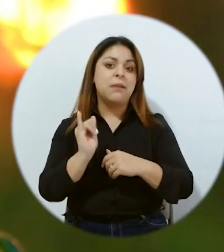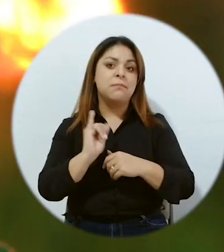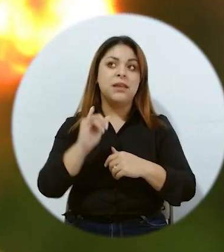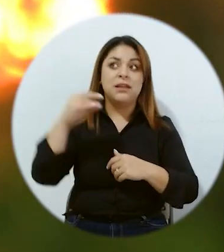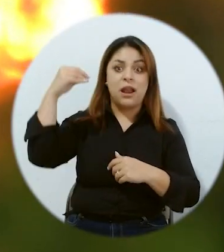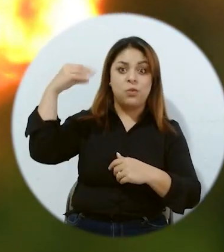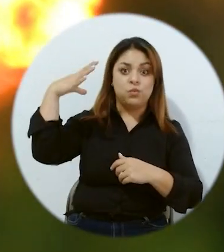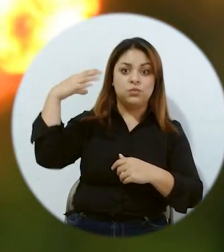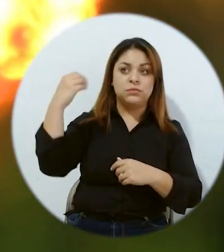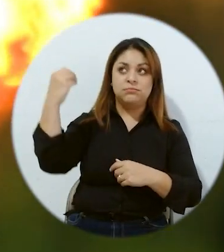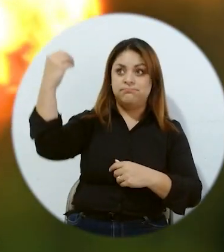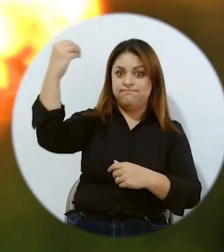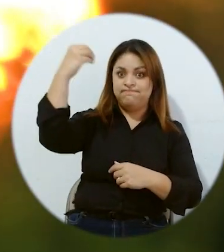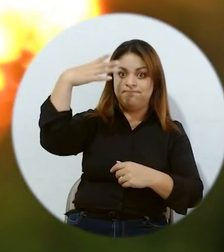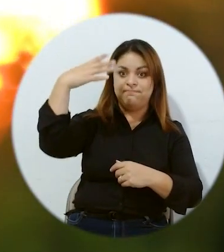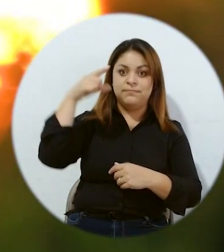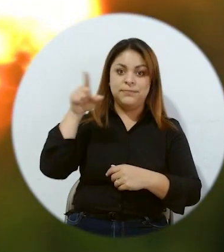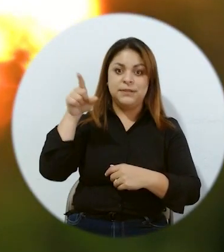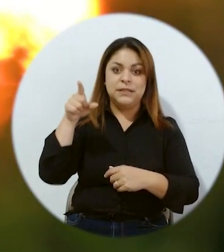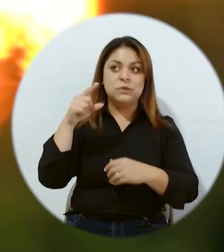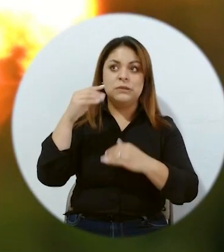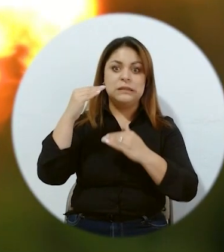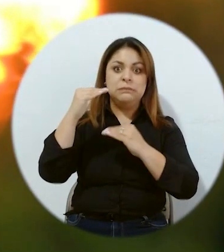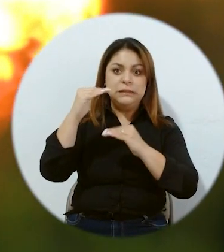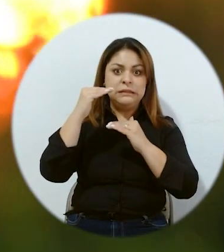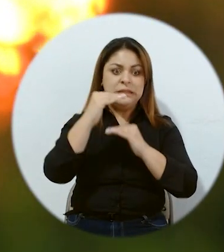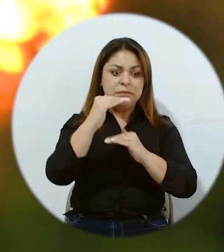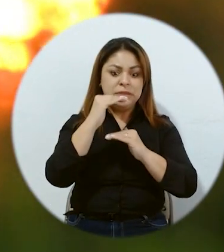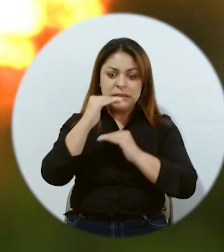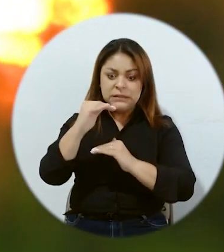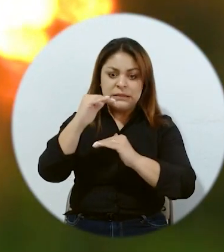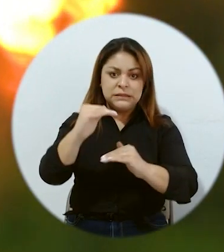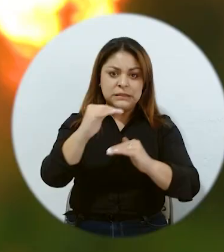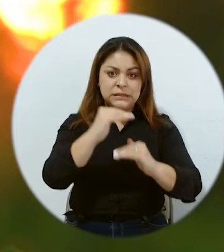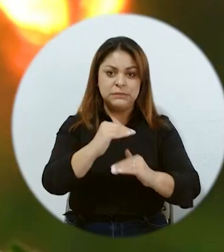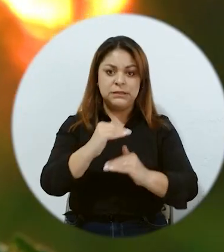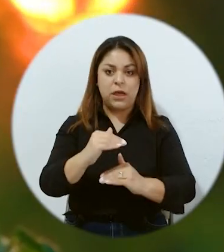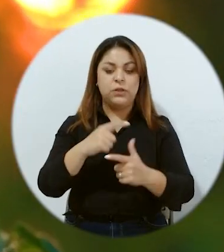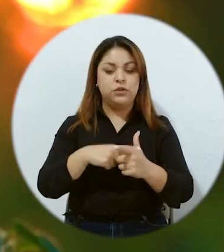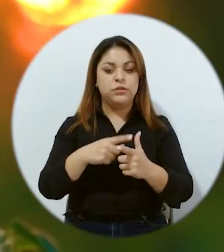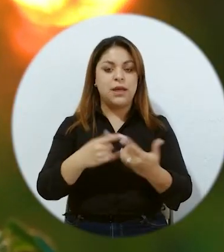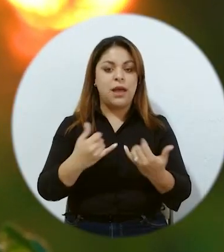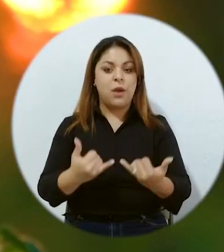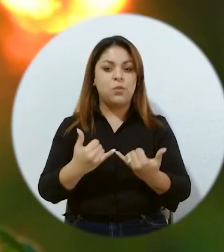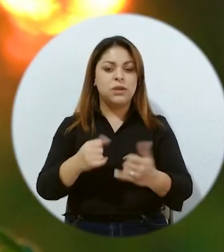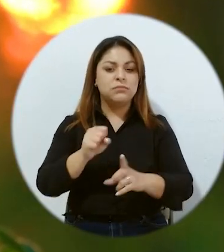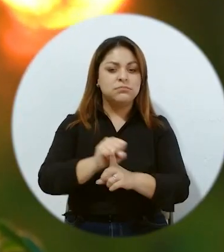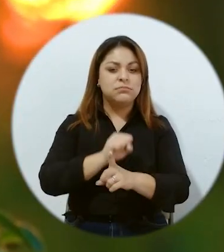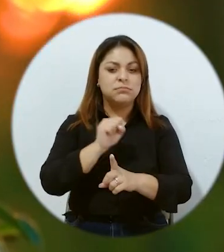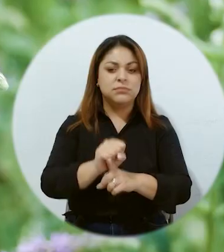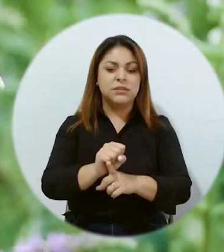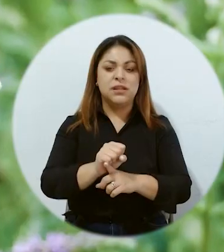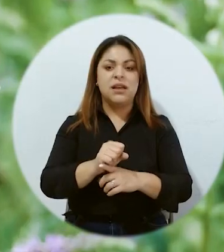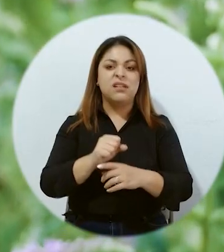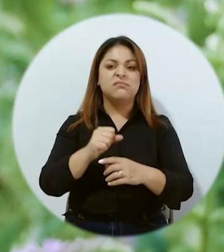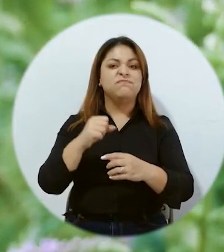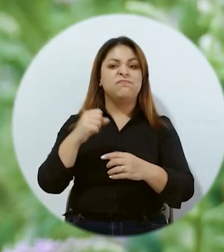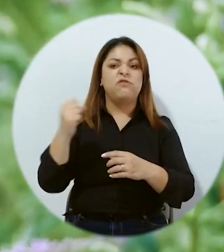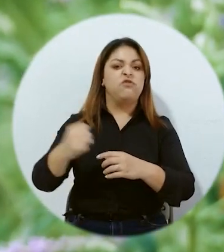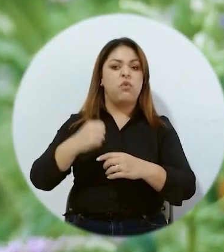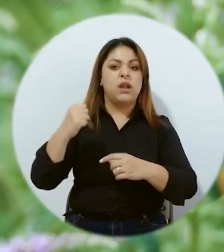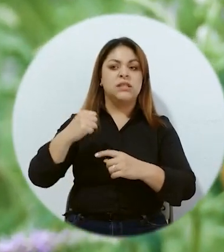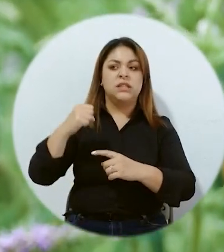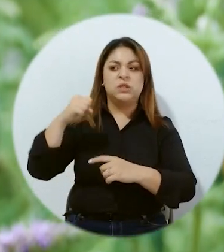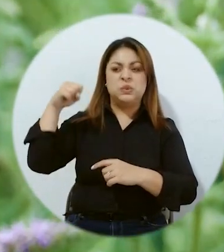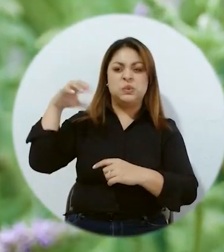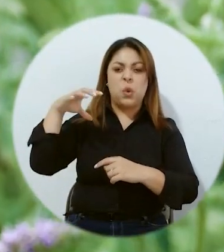los nutrientes, hasta la misma luz solar, podríamos decir, es un recurso ilimitado, ok, pero estamos en una